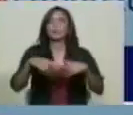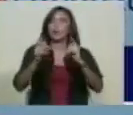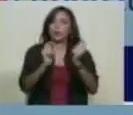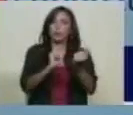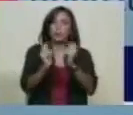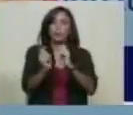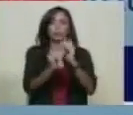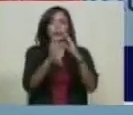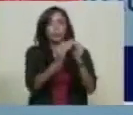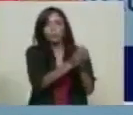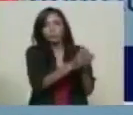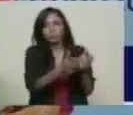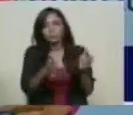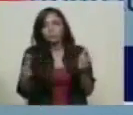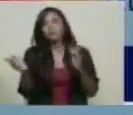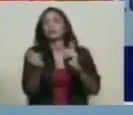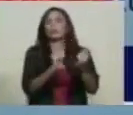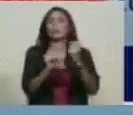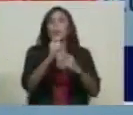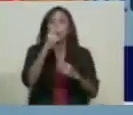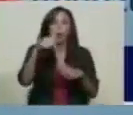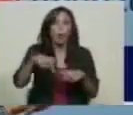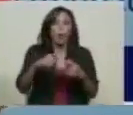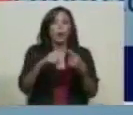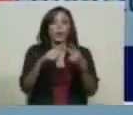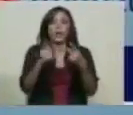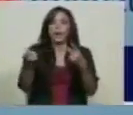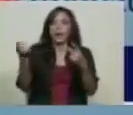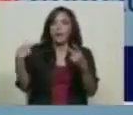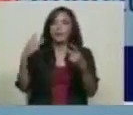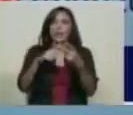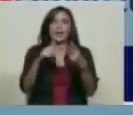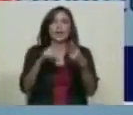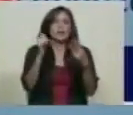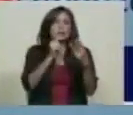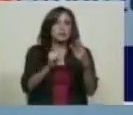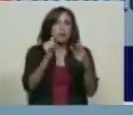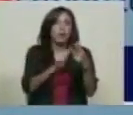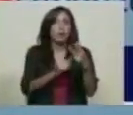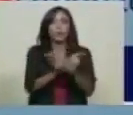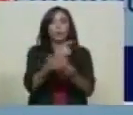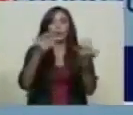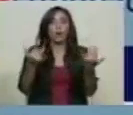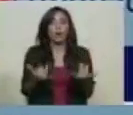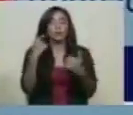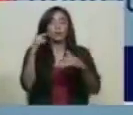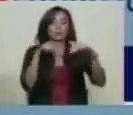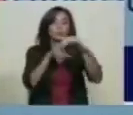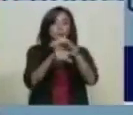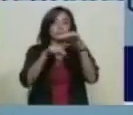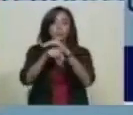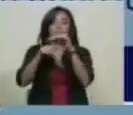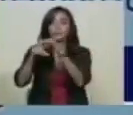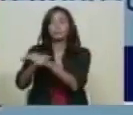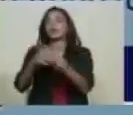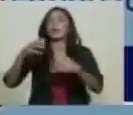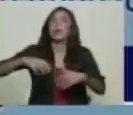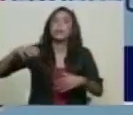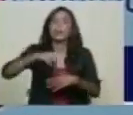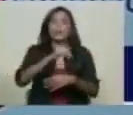hoy, lo que hemos discutido ayer, lo que se discutió el día sábado, ahora nos vamos a las regiones a informarle a nuestra